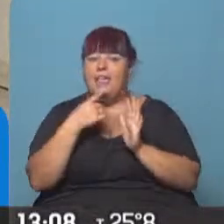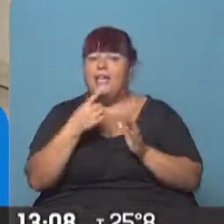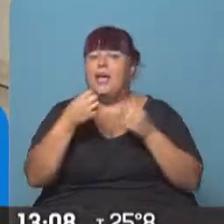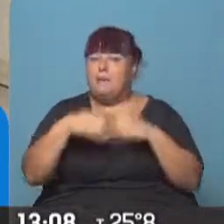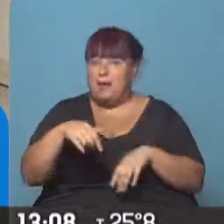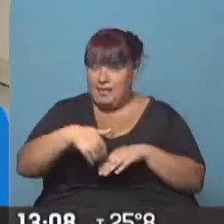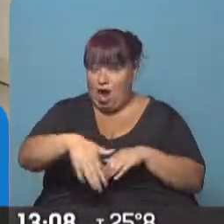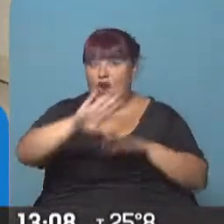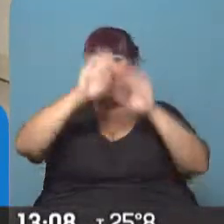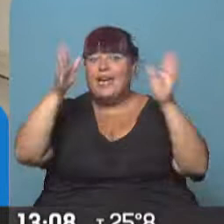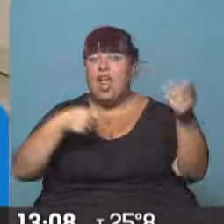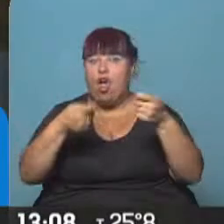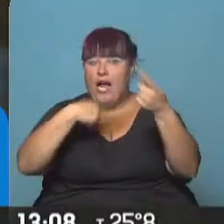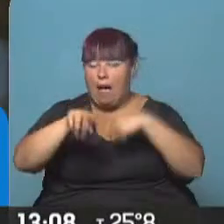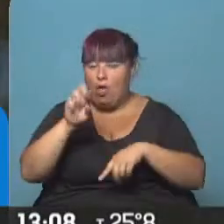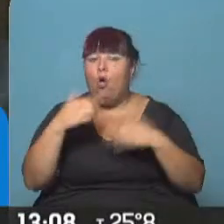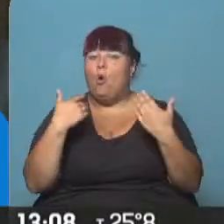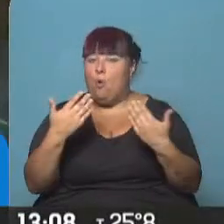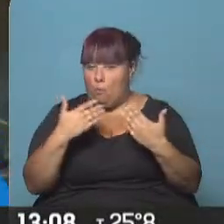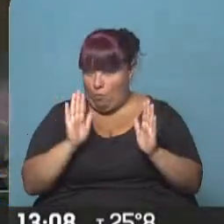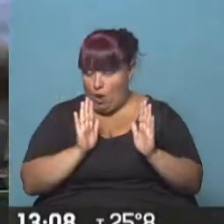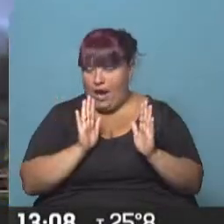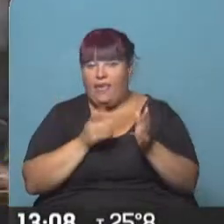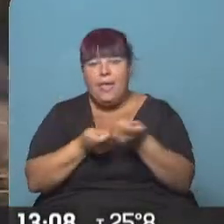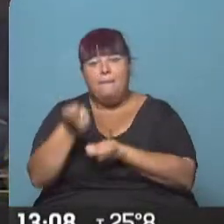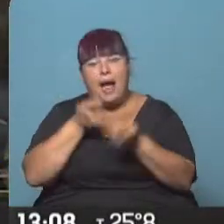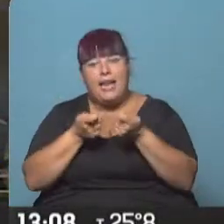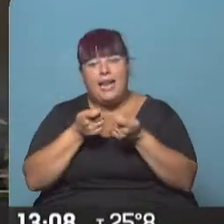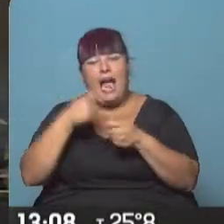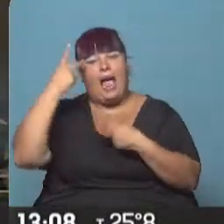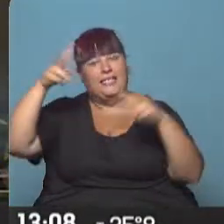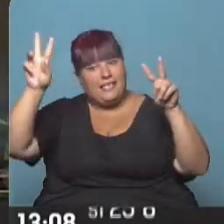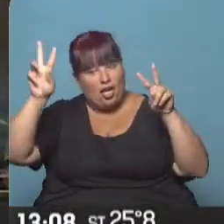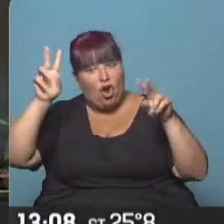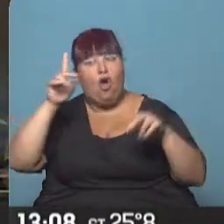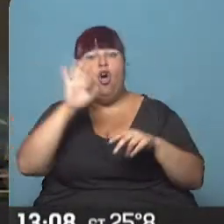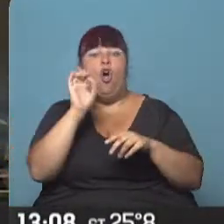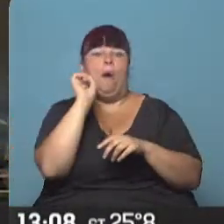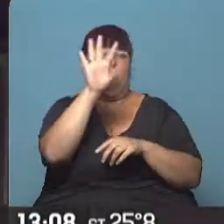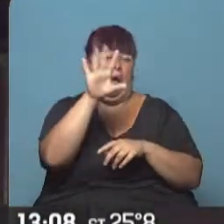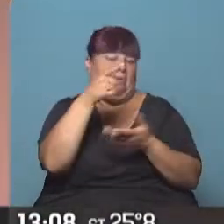partir de ahora las casas de cambio van a poder hacer transacciones de comercio exterior o